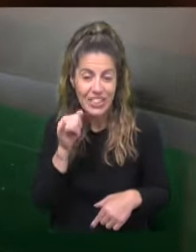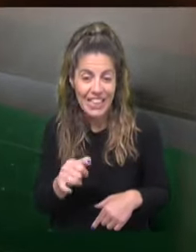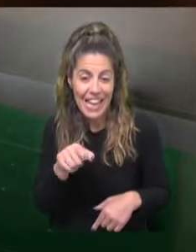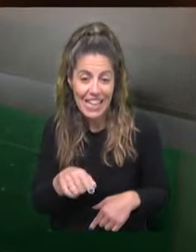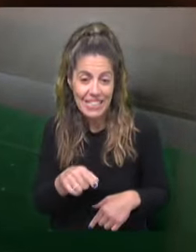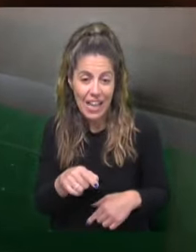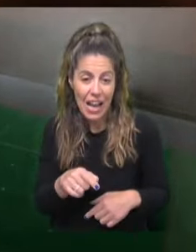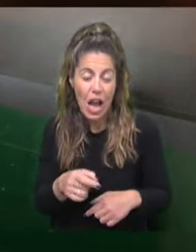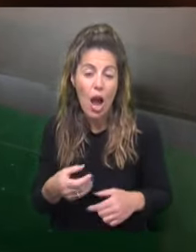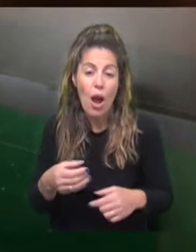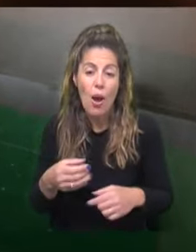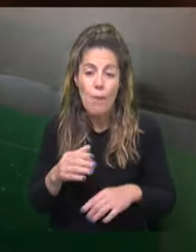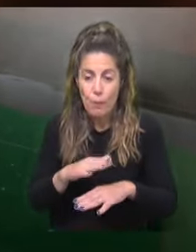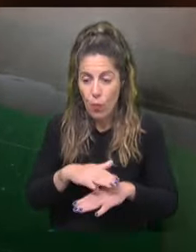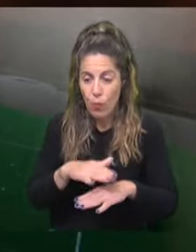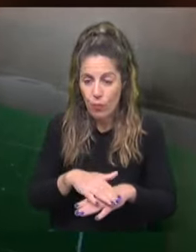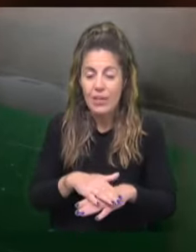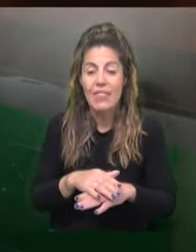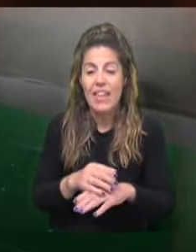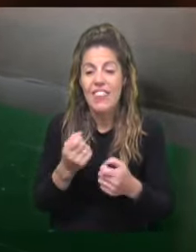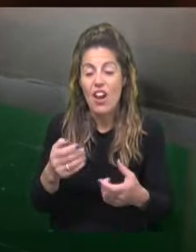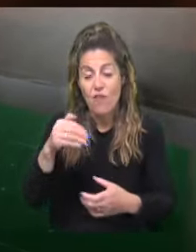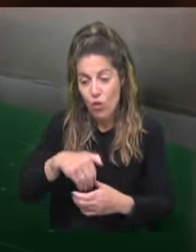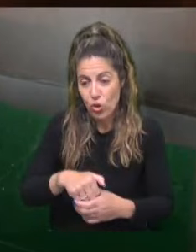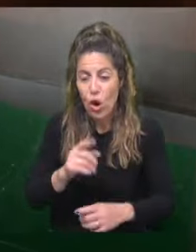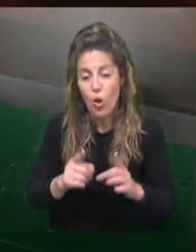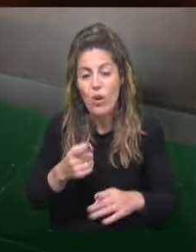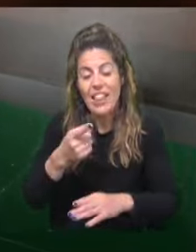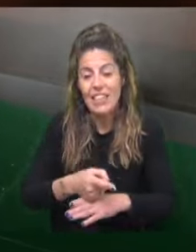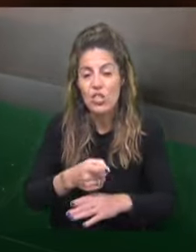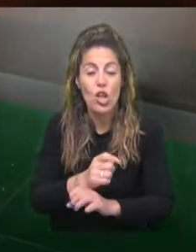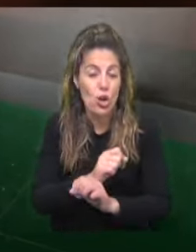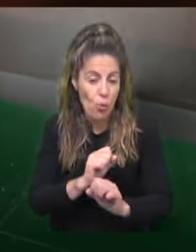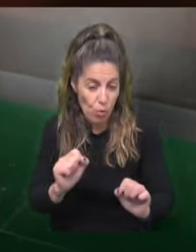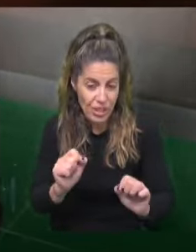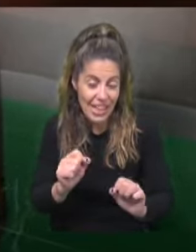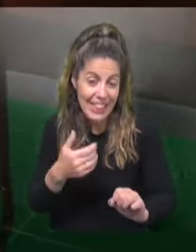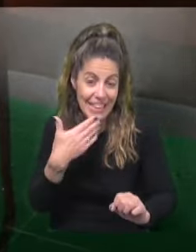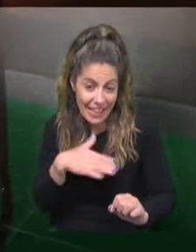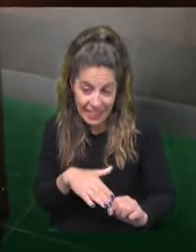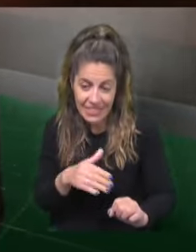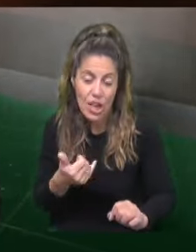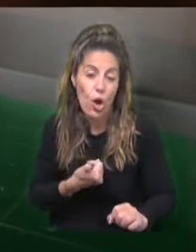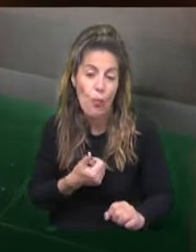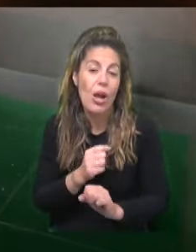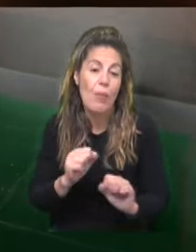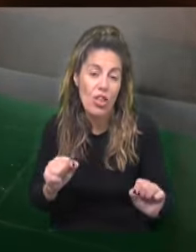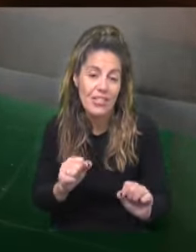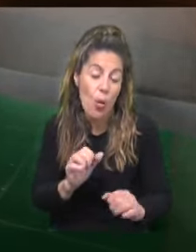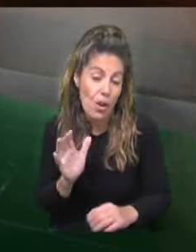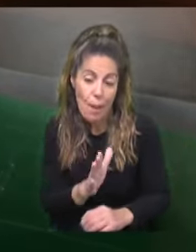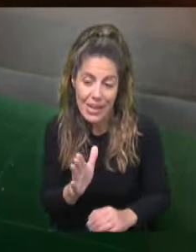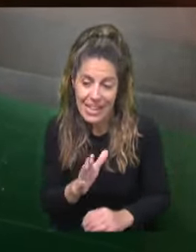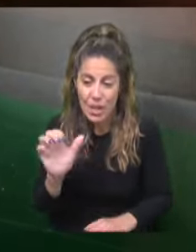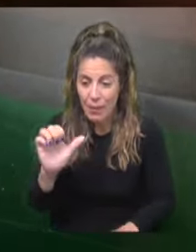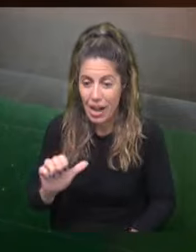prerrogativas de dar voto conforme algunas decisiones que de repente pudieran entenderse como que podrían ser una amenaza para